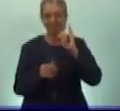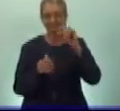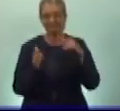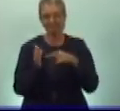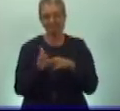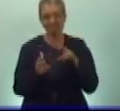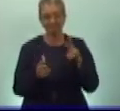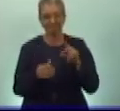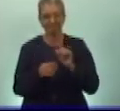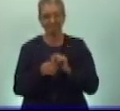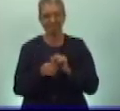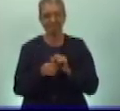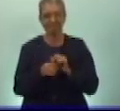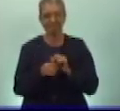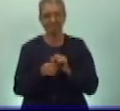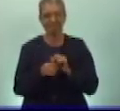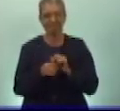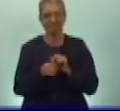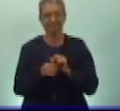2.